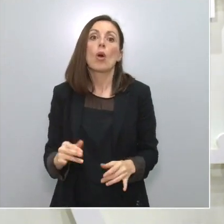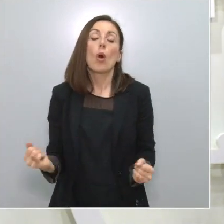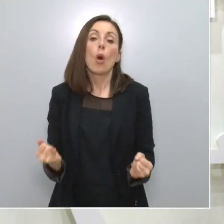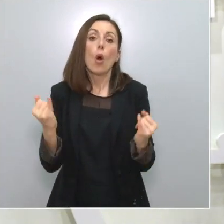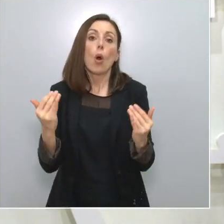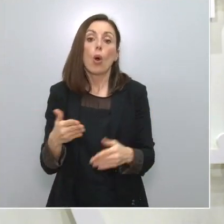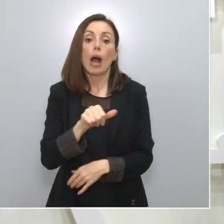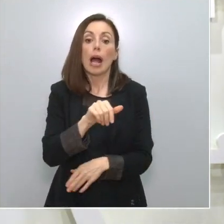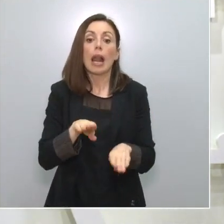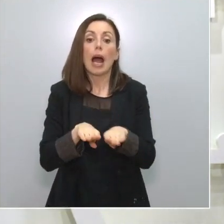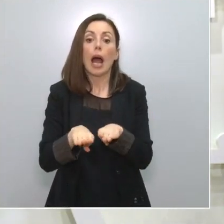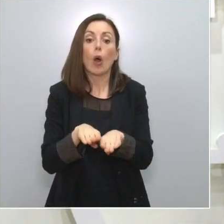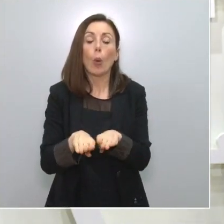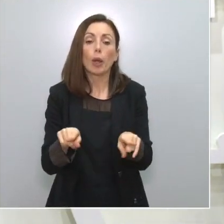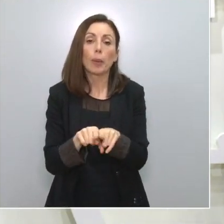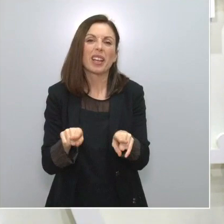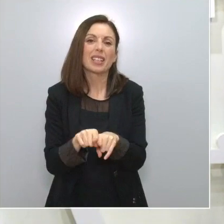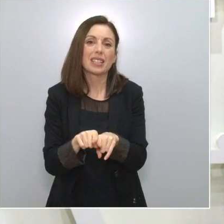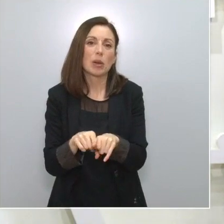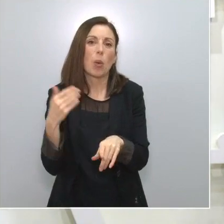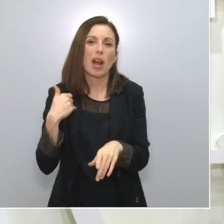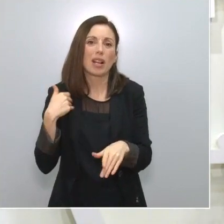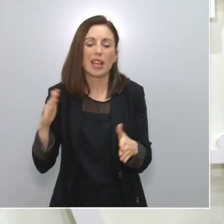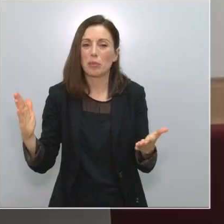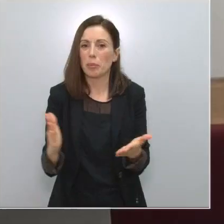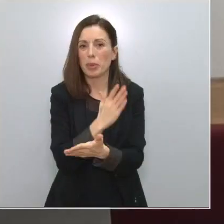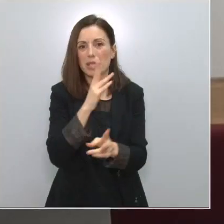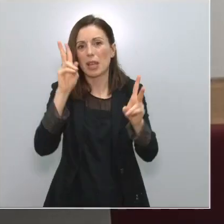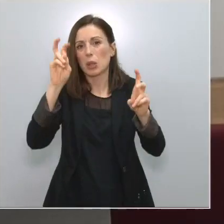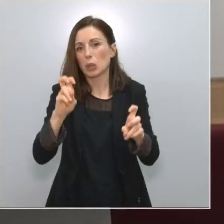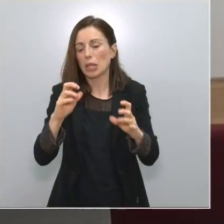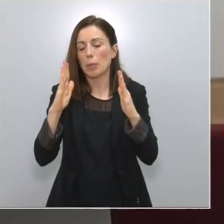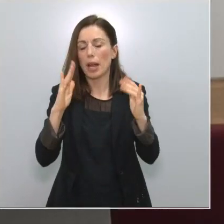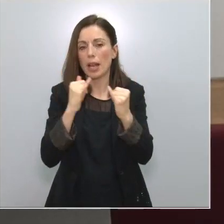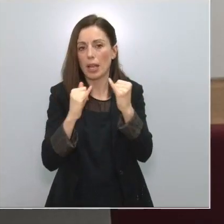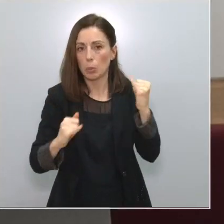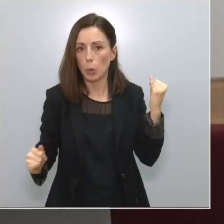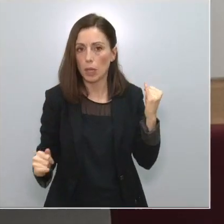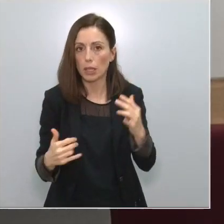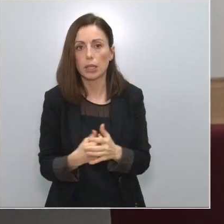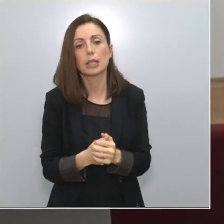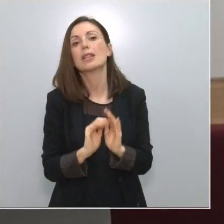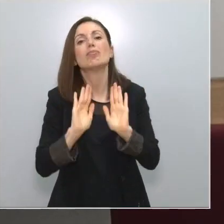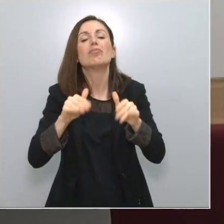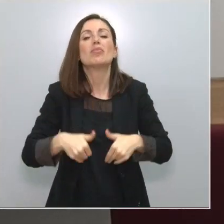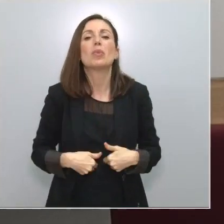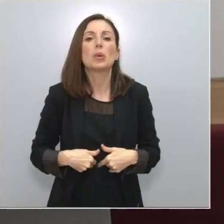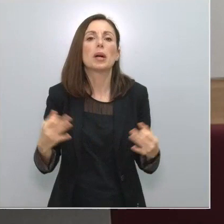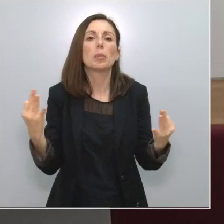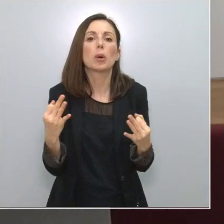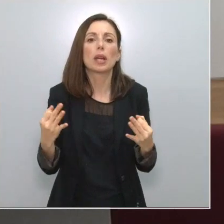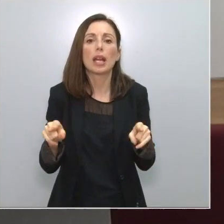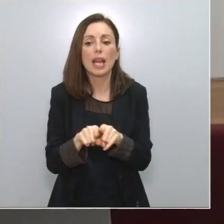jueves, una mera anécdota dentro de esta gestión de la crisis y que se vuelva a la senda